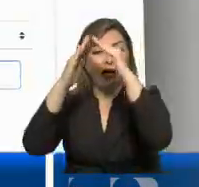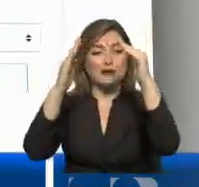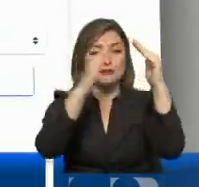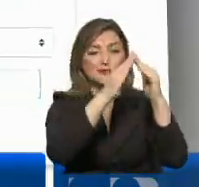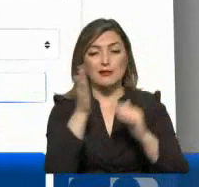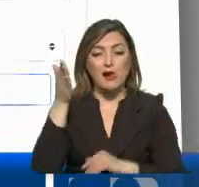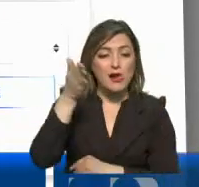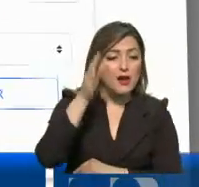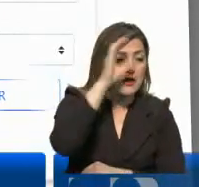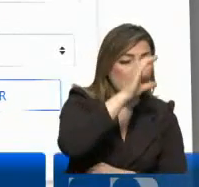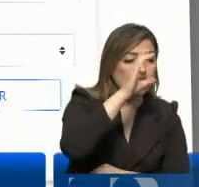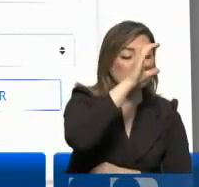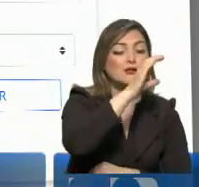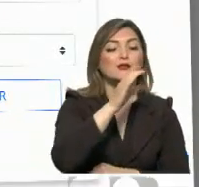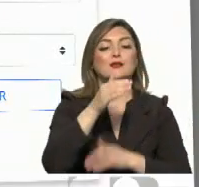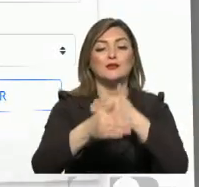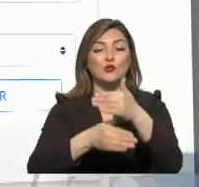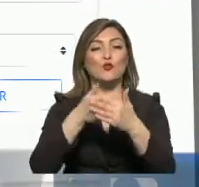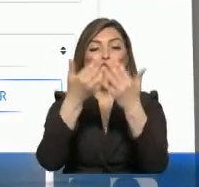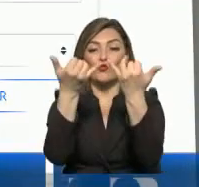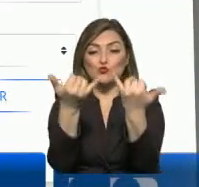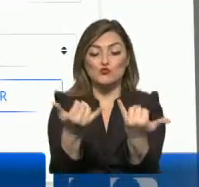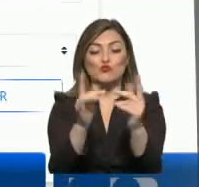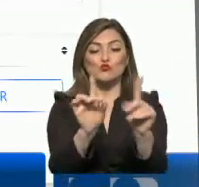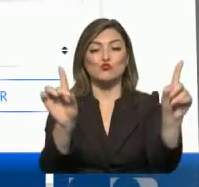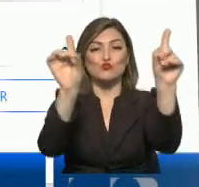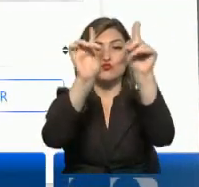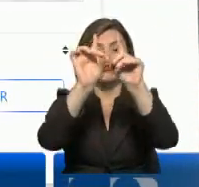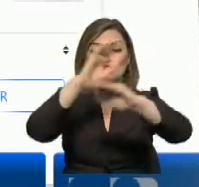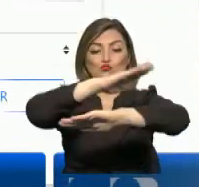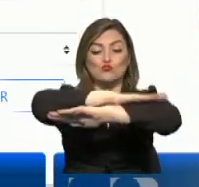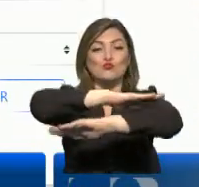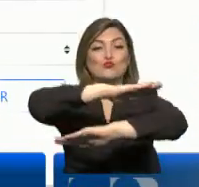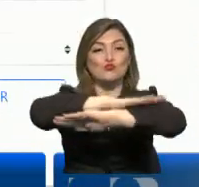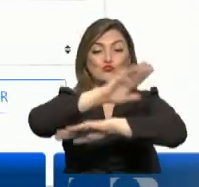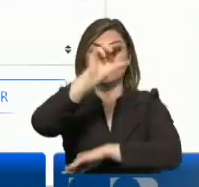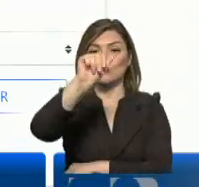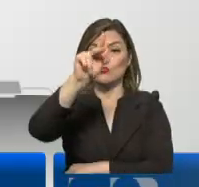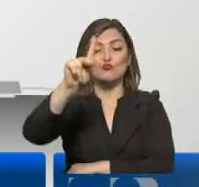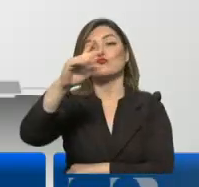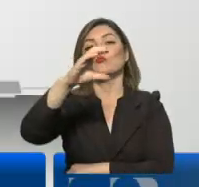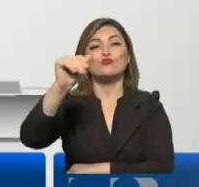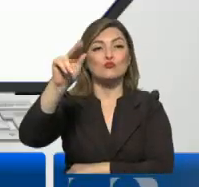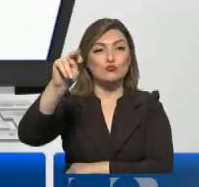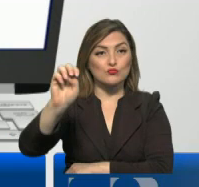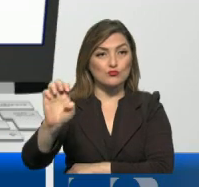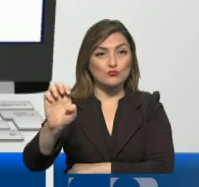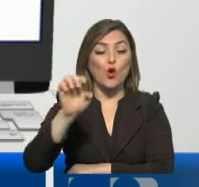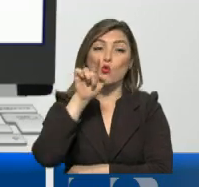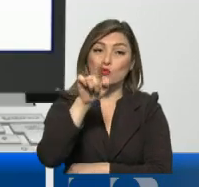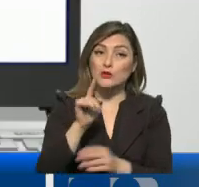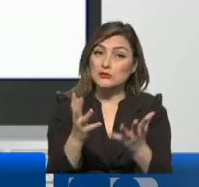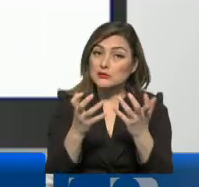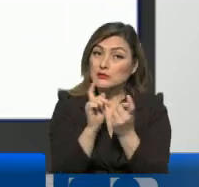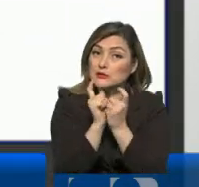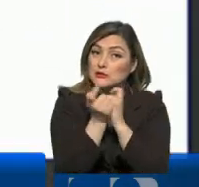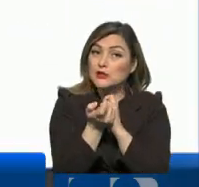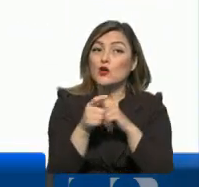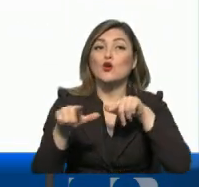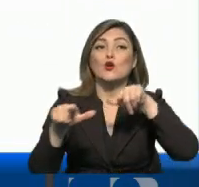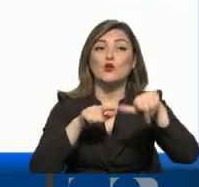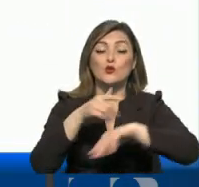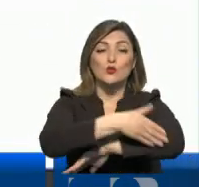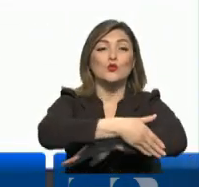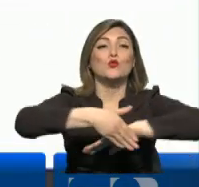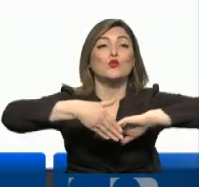casa. Otro avance que se ha hecho es la actualización de datos a través del aplicativo del CNE. Si usted busca cambiar su lugar de vacunación,